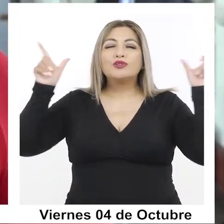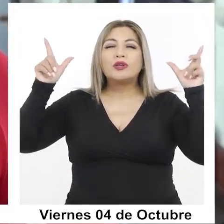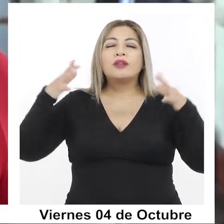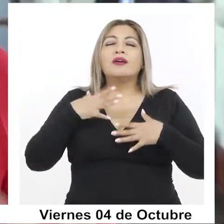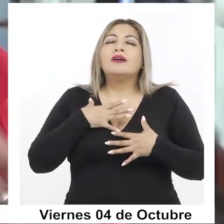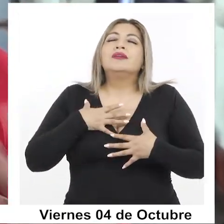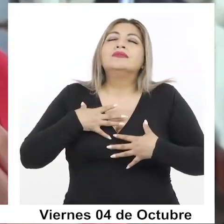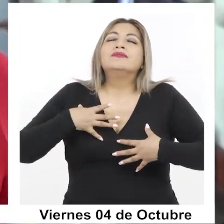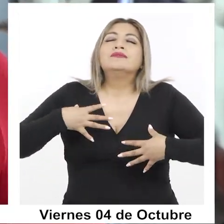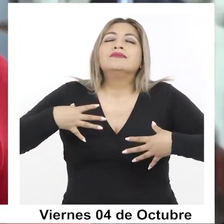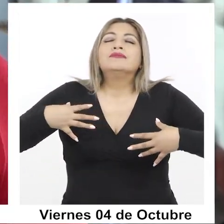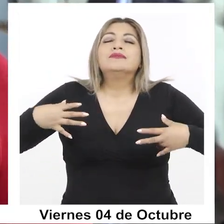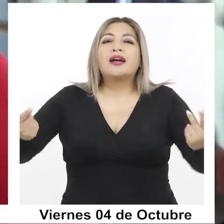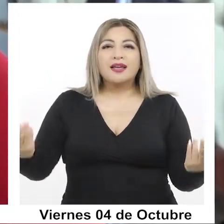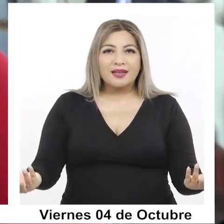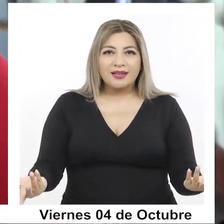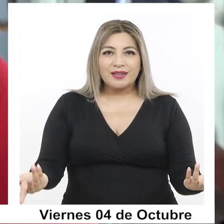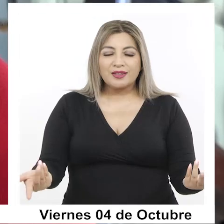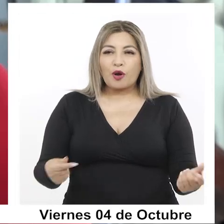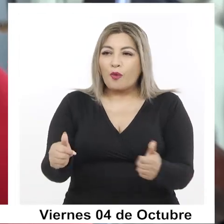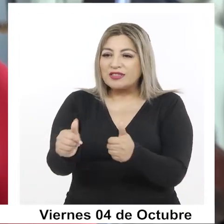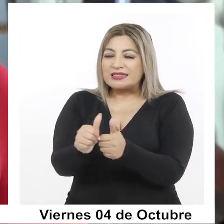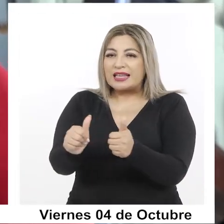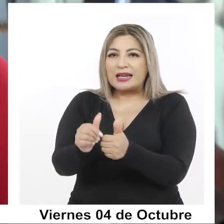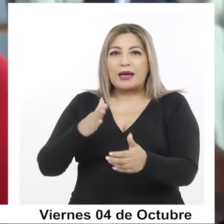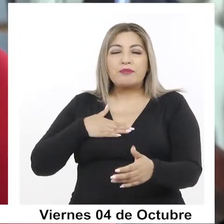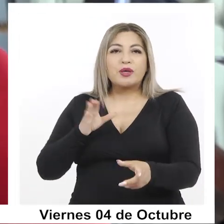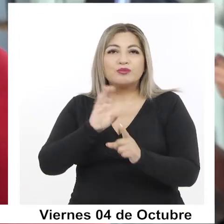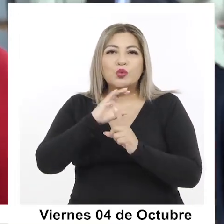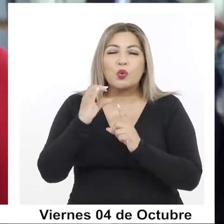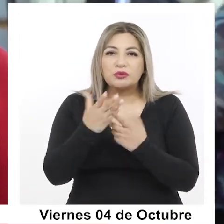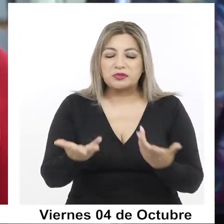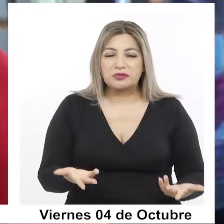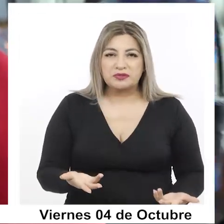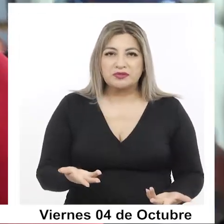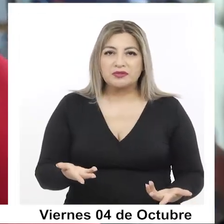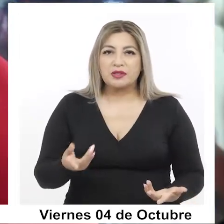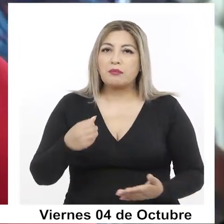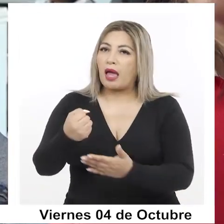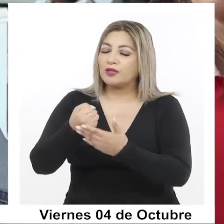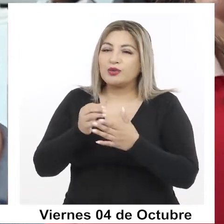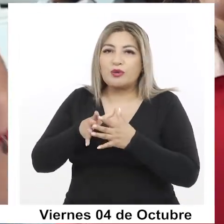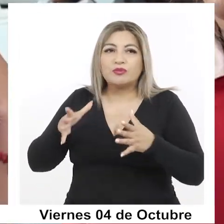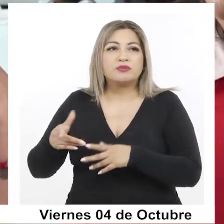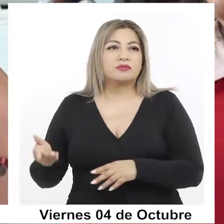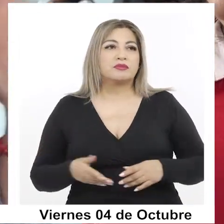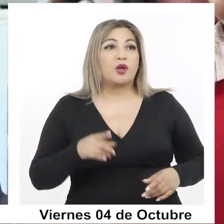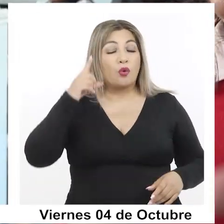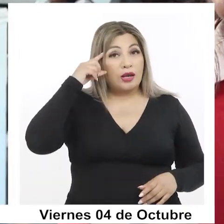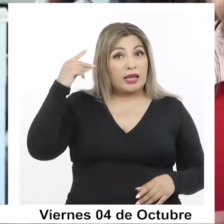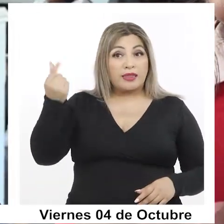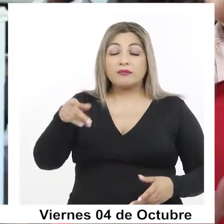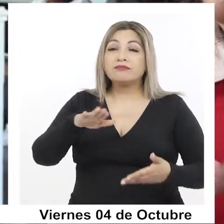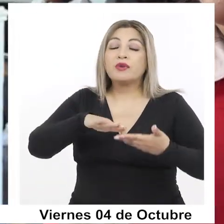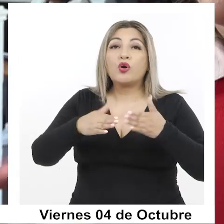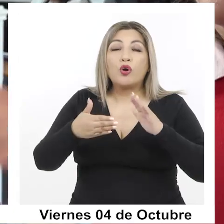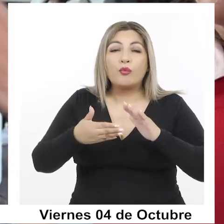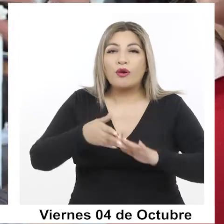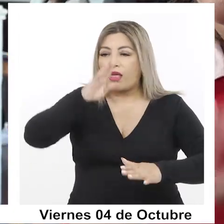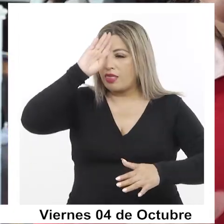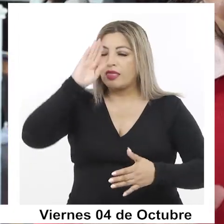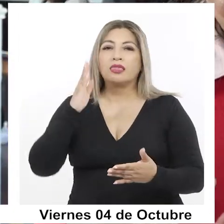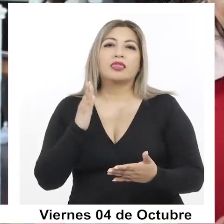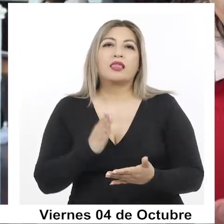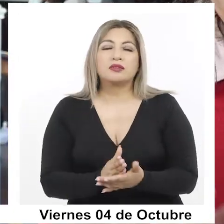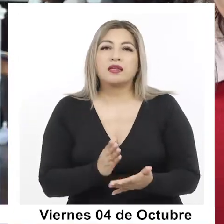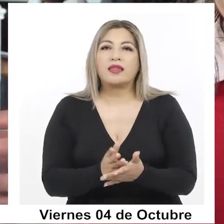sonidos y como es algo tan cercano a nuestras raíces, entonces nos ayuda mucho. Y la idea era que la comunidad decidiera cuáles